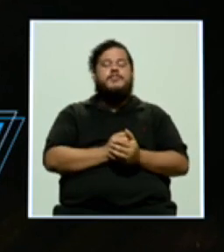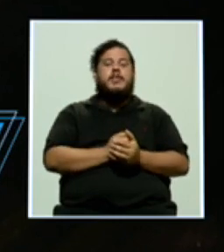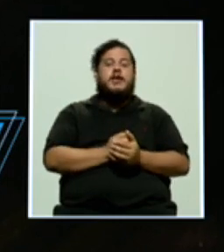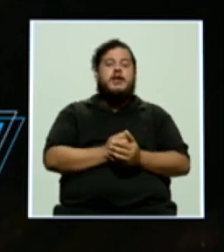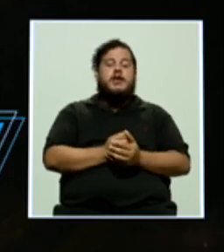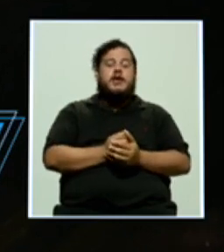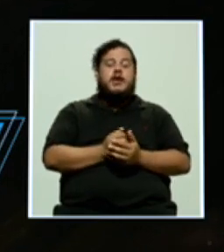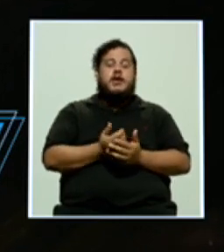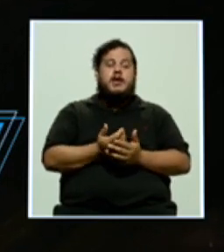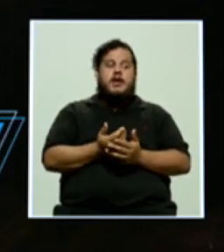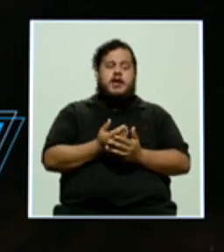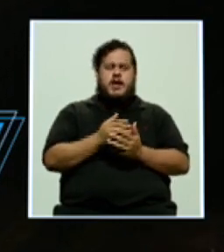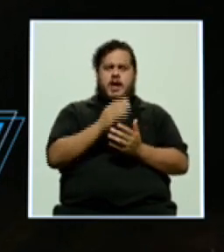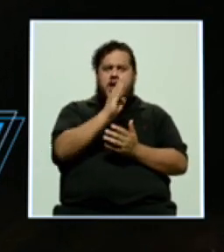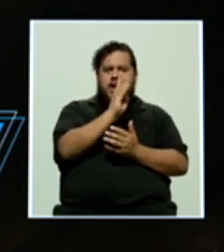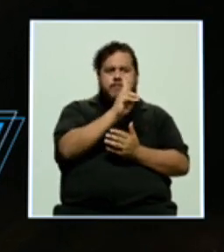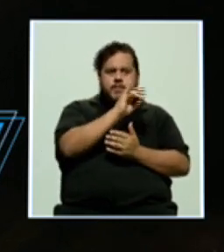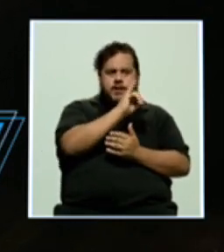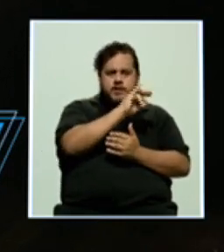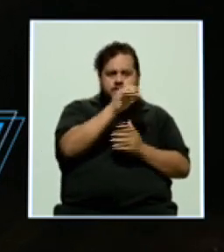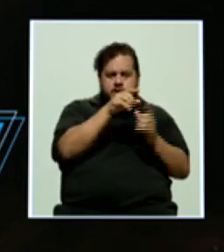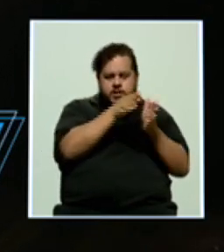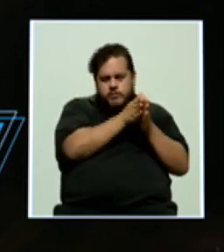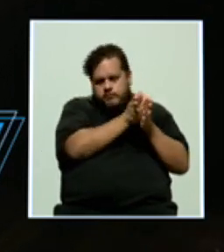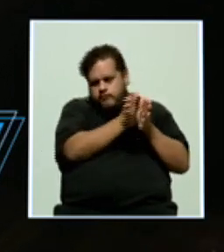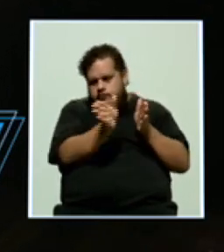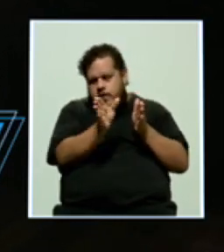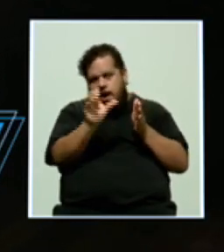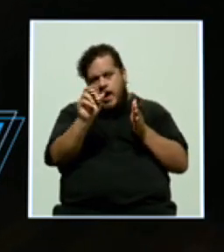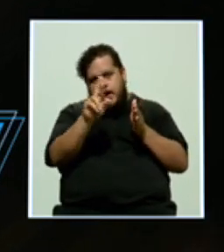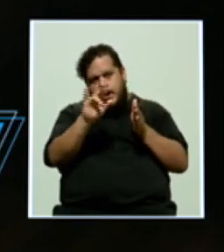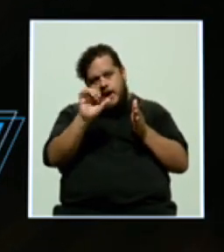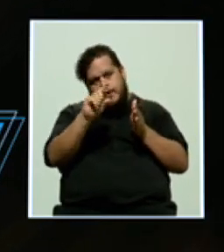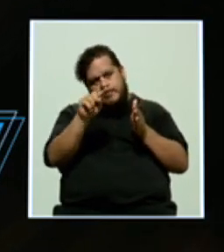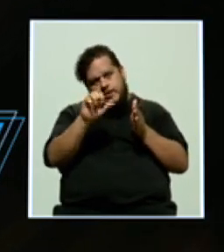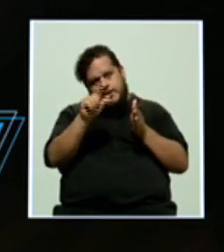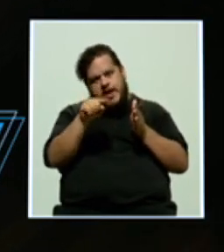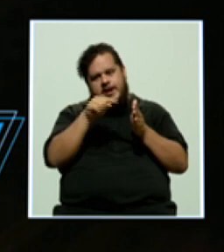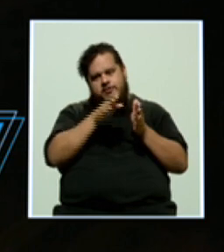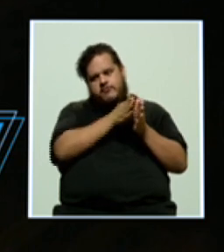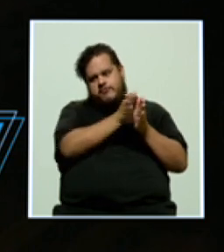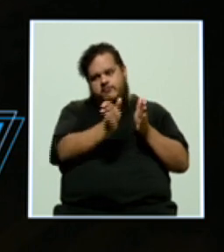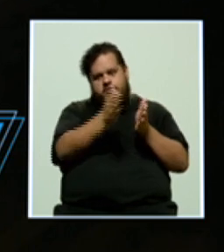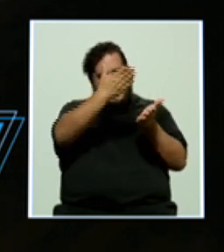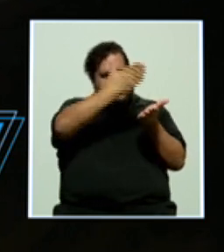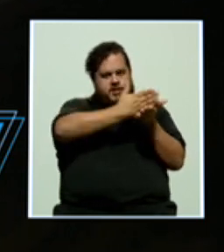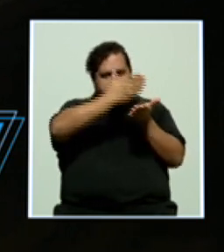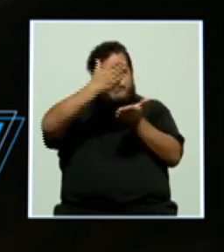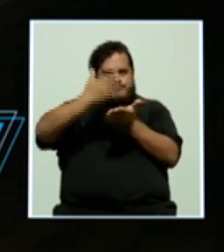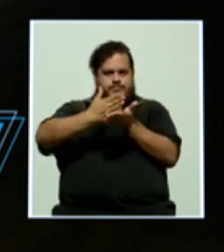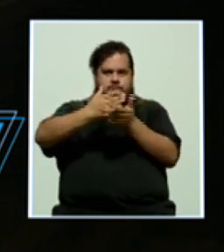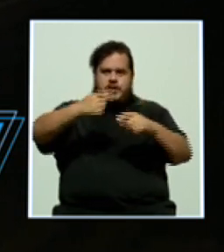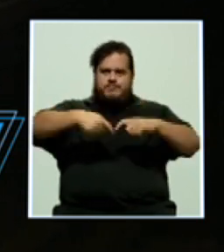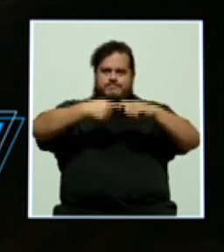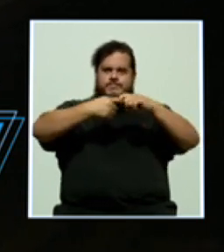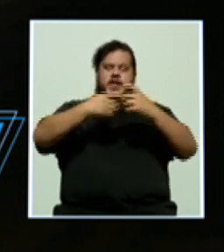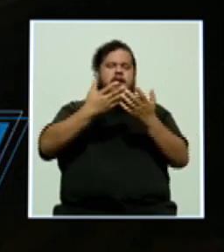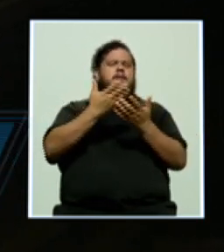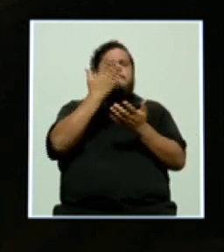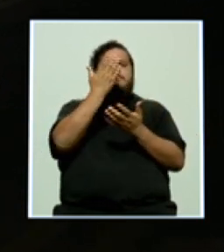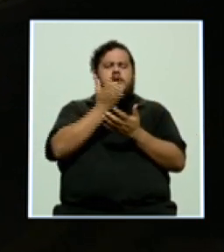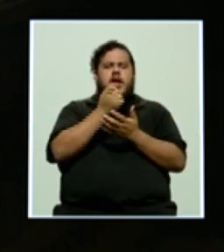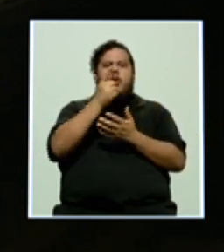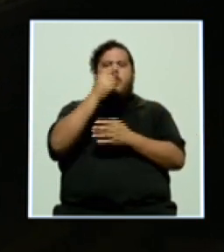que comunica a Virrí con Carrizal. Esta vía se mantiene cerrada desde el mediodía, ya que